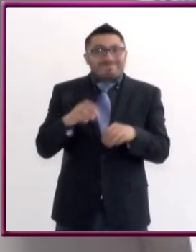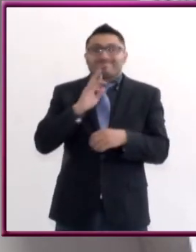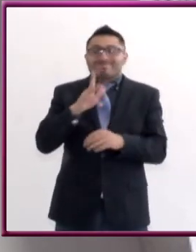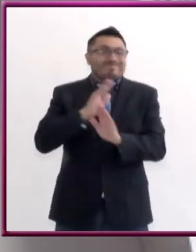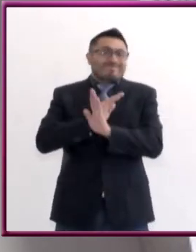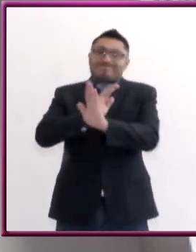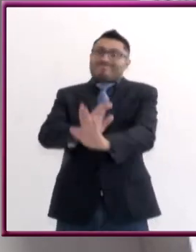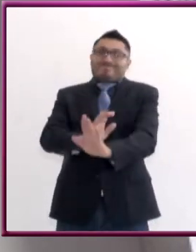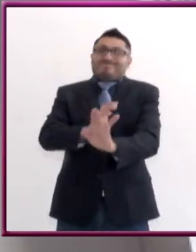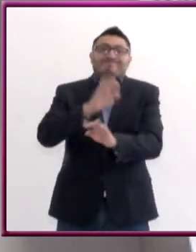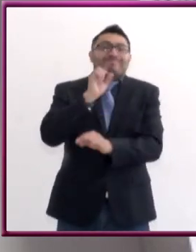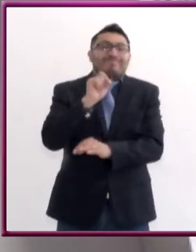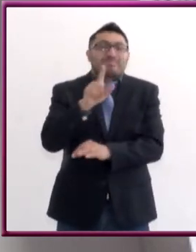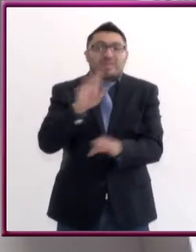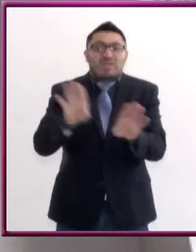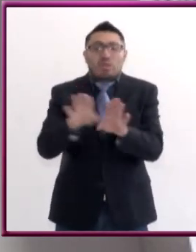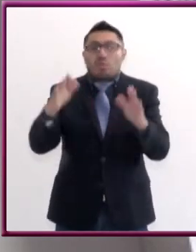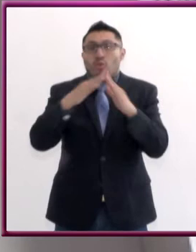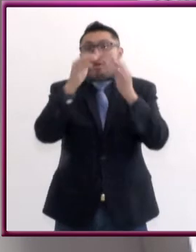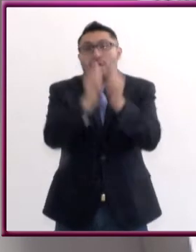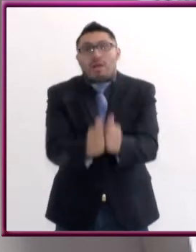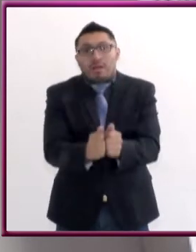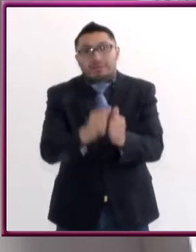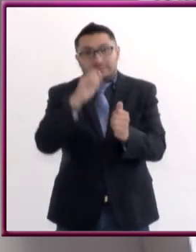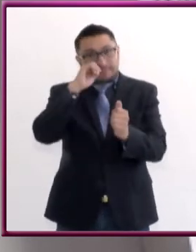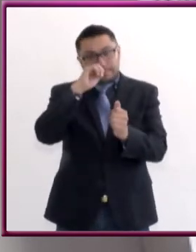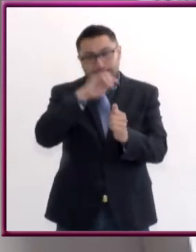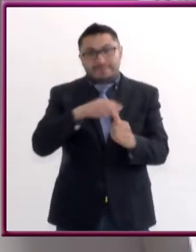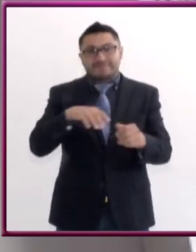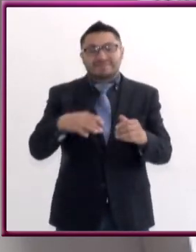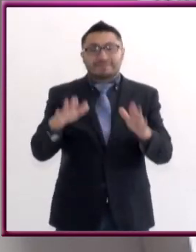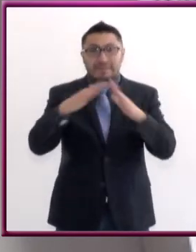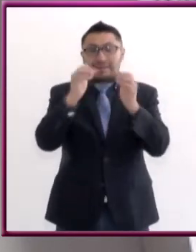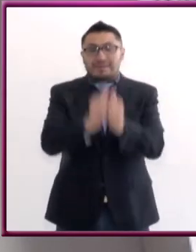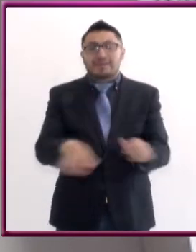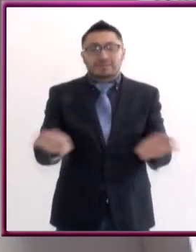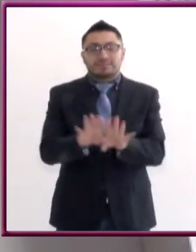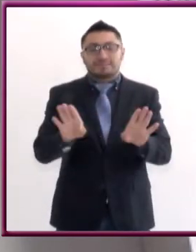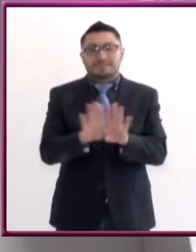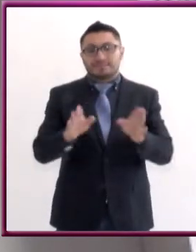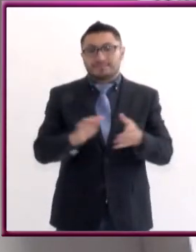amenazador. También el hecho de quedar en casa genera